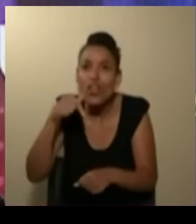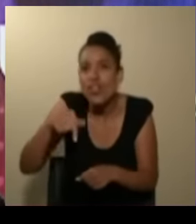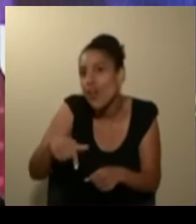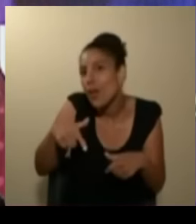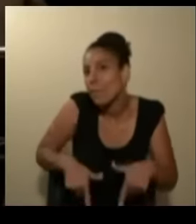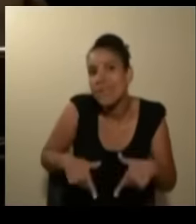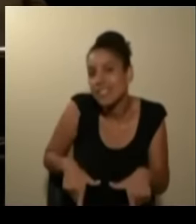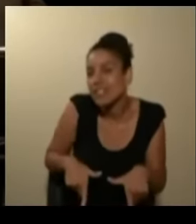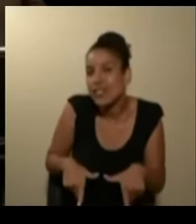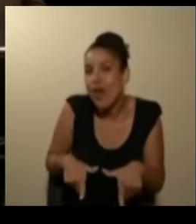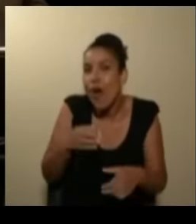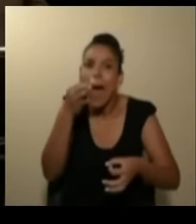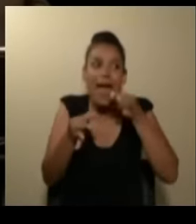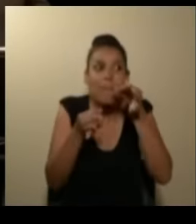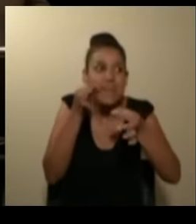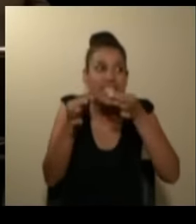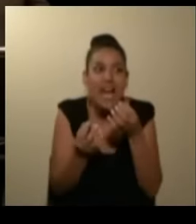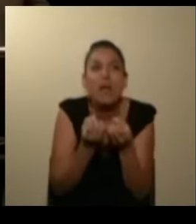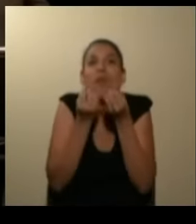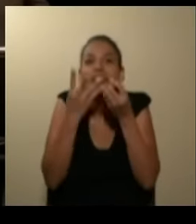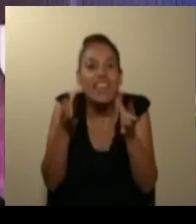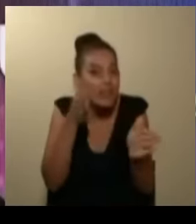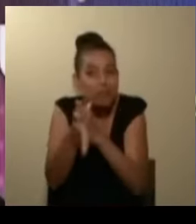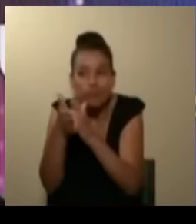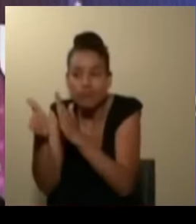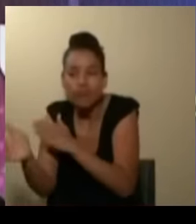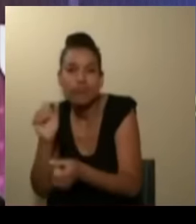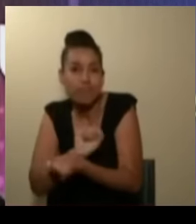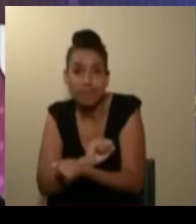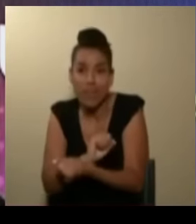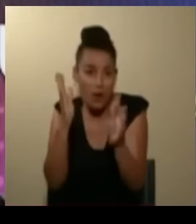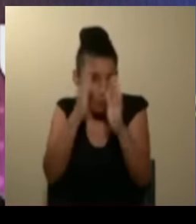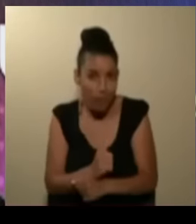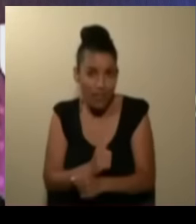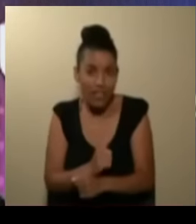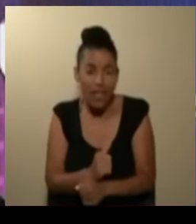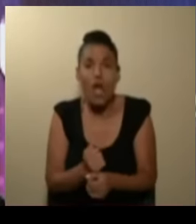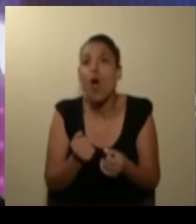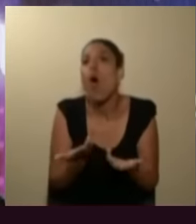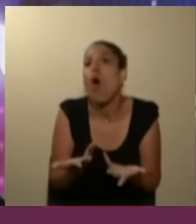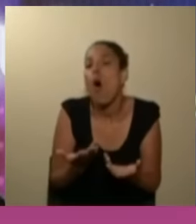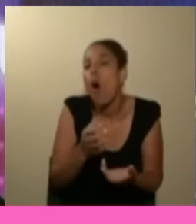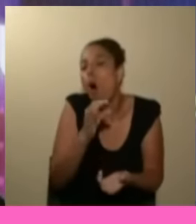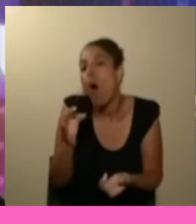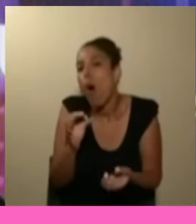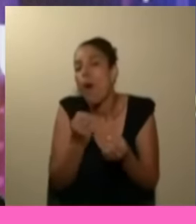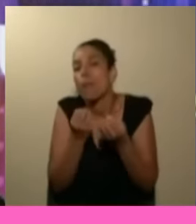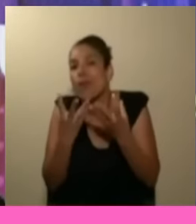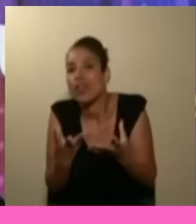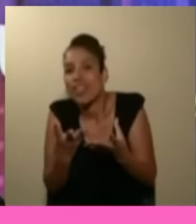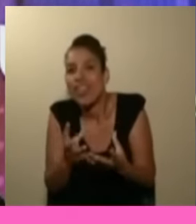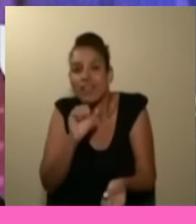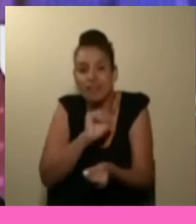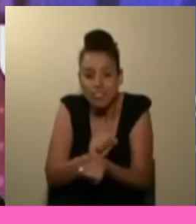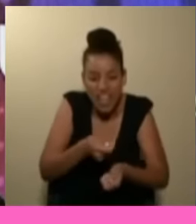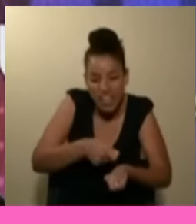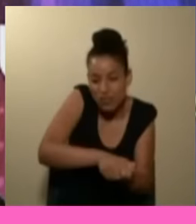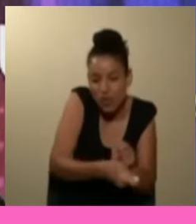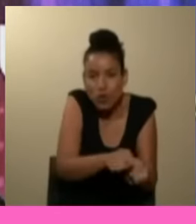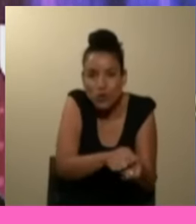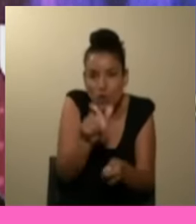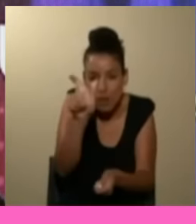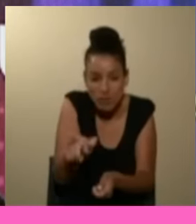cómo, no puede explicar por qué un recluso está secuestrado y torturado durante más de un mes en una cárcel. Y en cuanto al